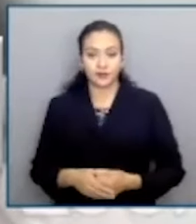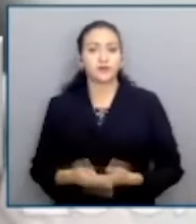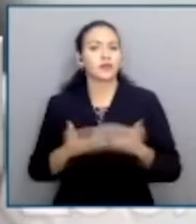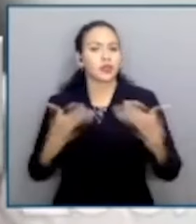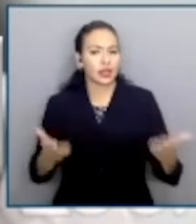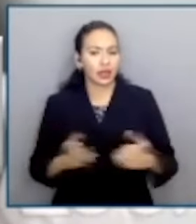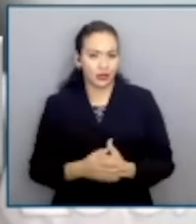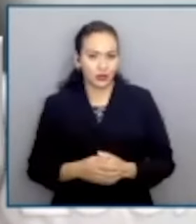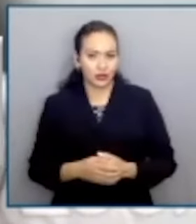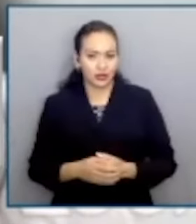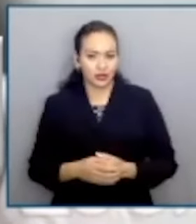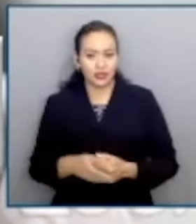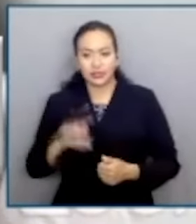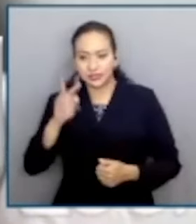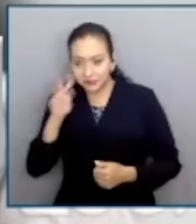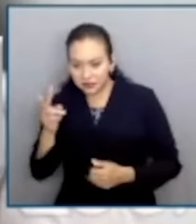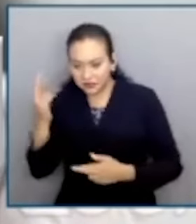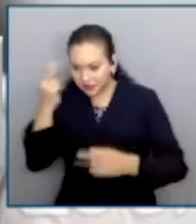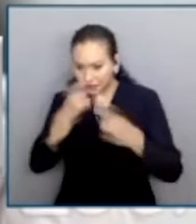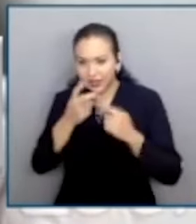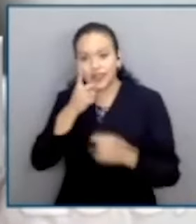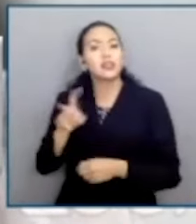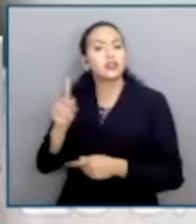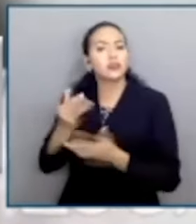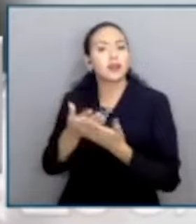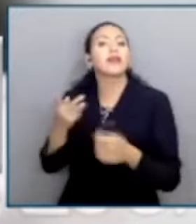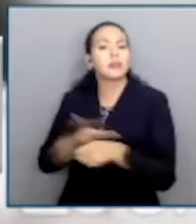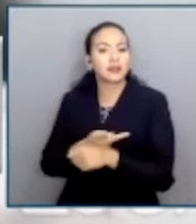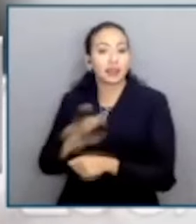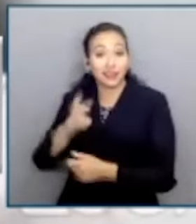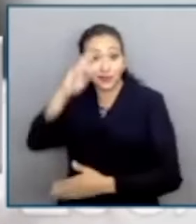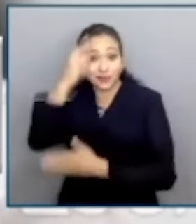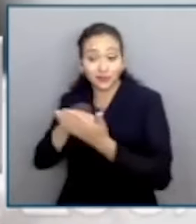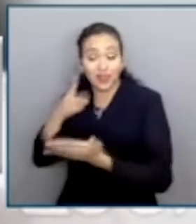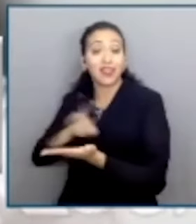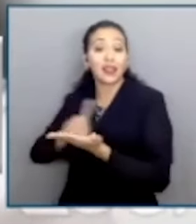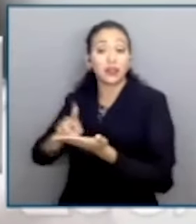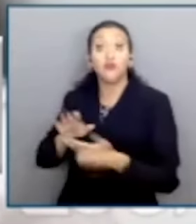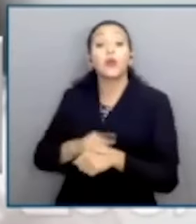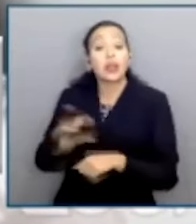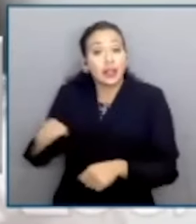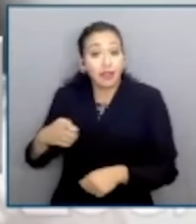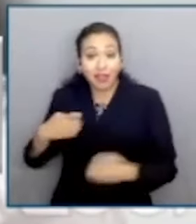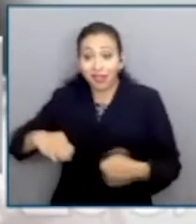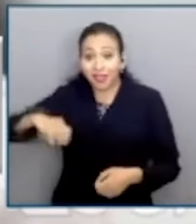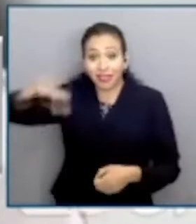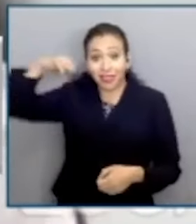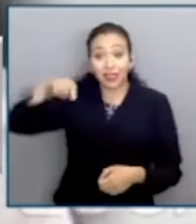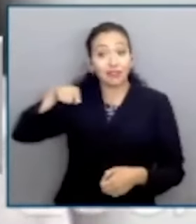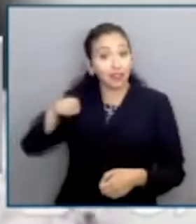suspensión lo que está generando es las condiciones para que las personas que ya están en un estado de vulnerabilidad por el contexto de